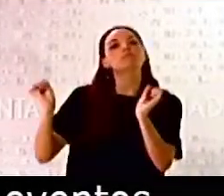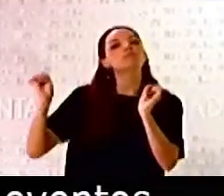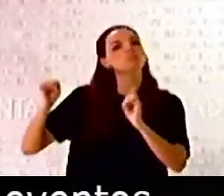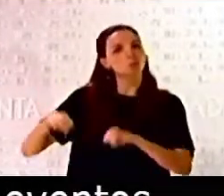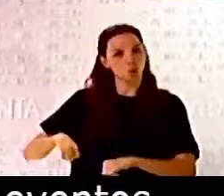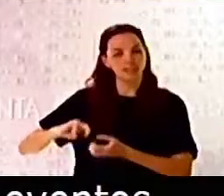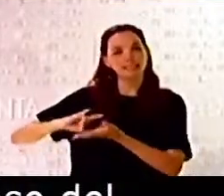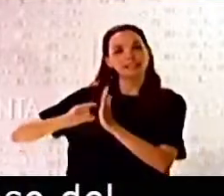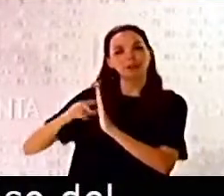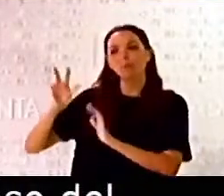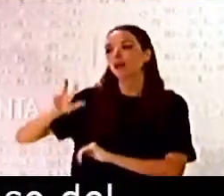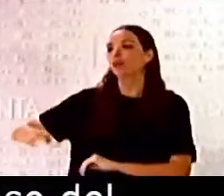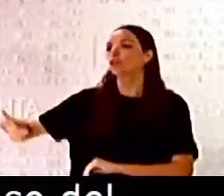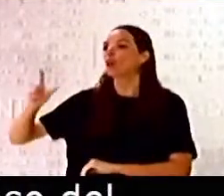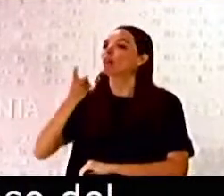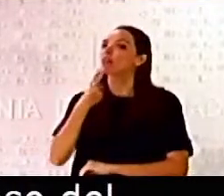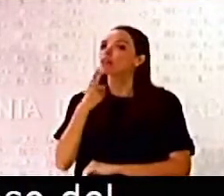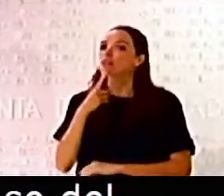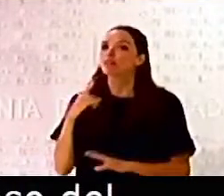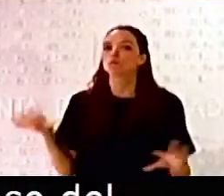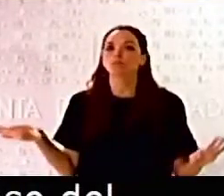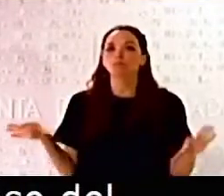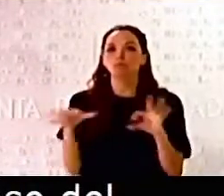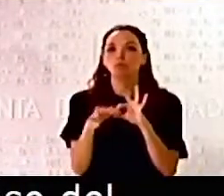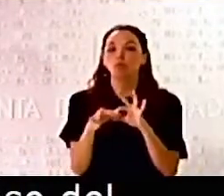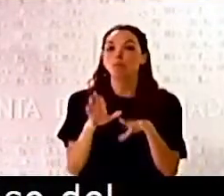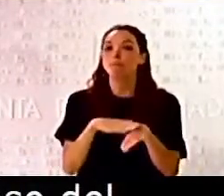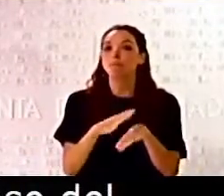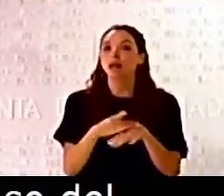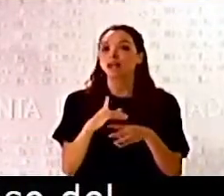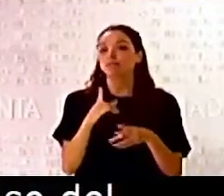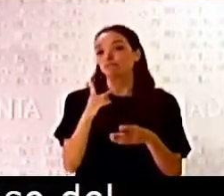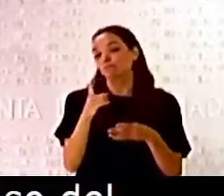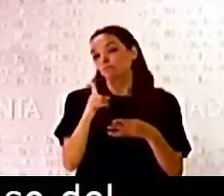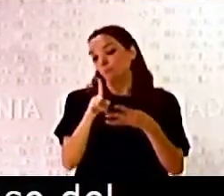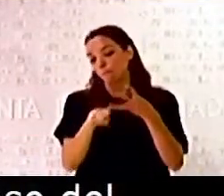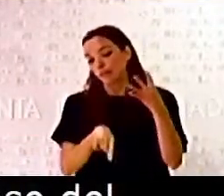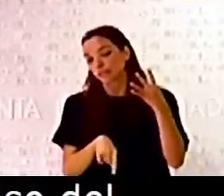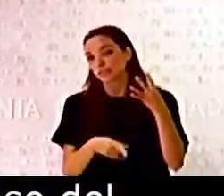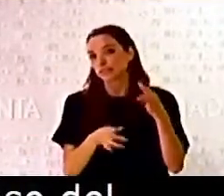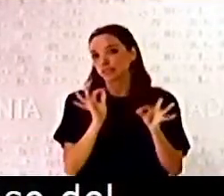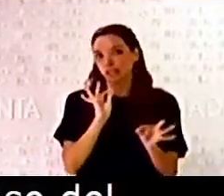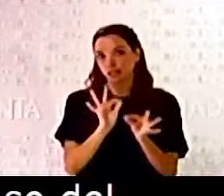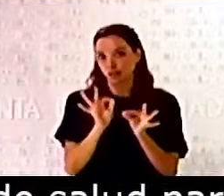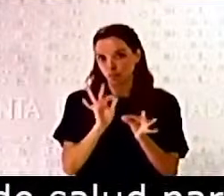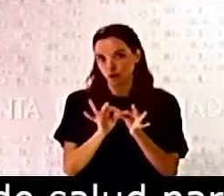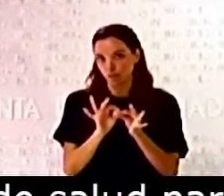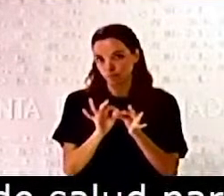del Sistema Nacional de Salud para este mes de septiembre, que serían